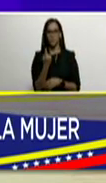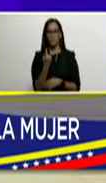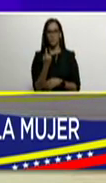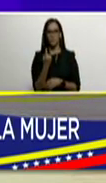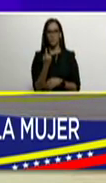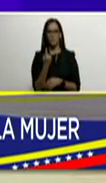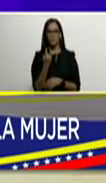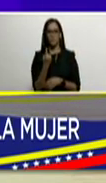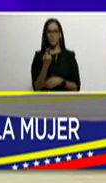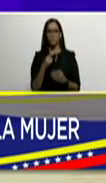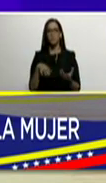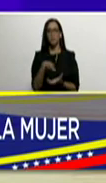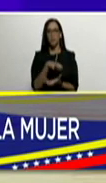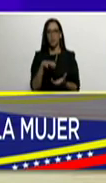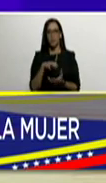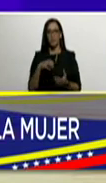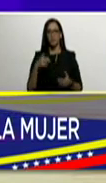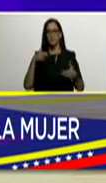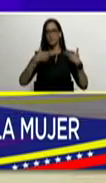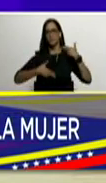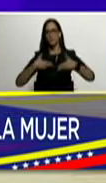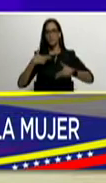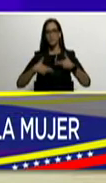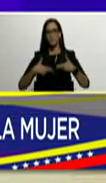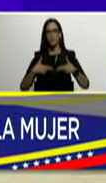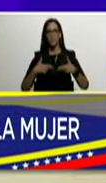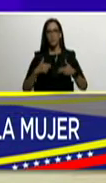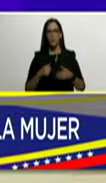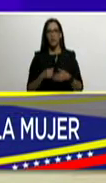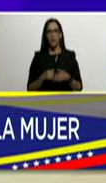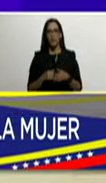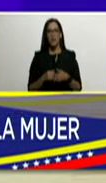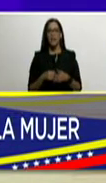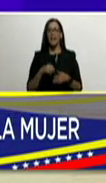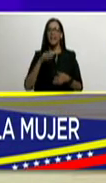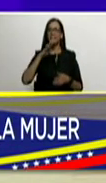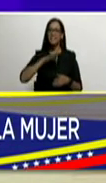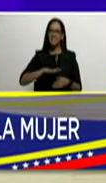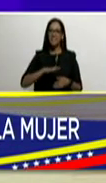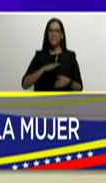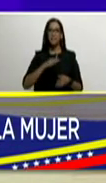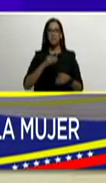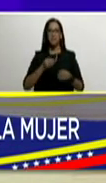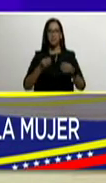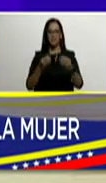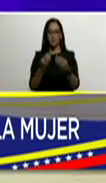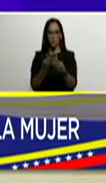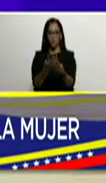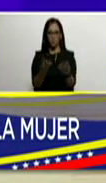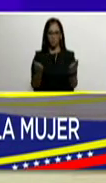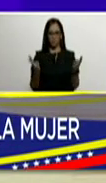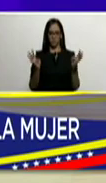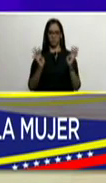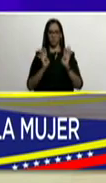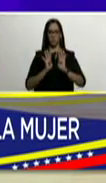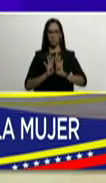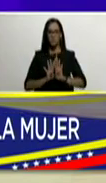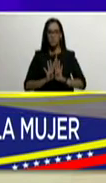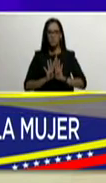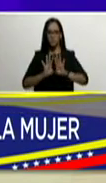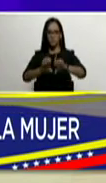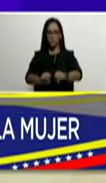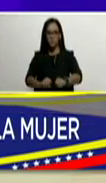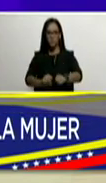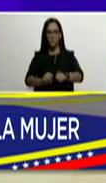un crimen, seguro que estás poniendo un cordón sanitario sobre